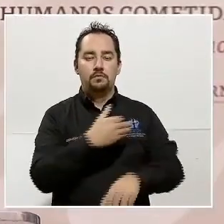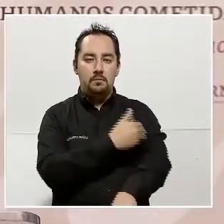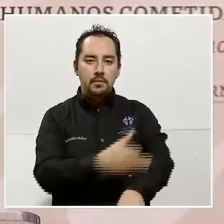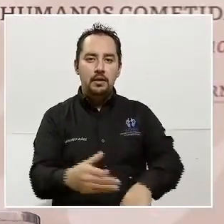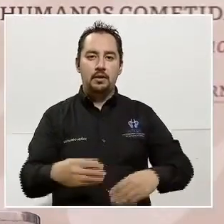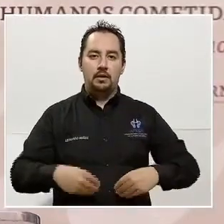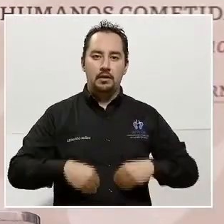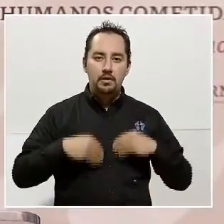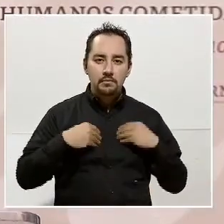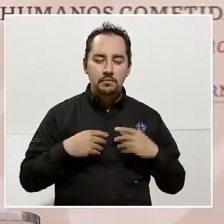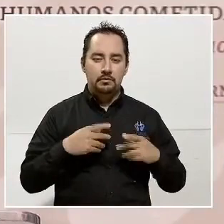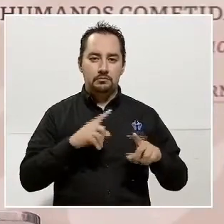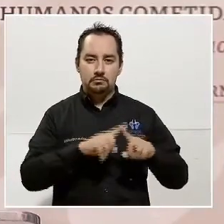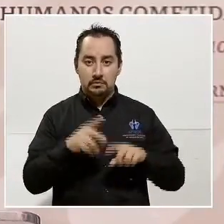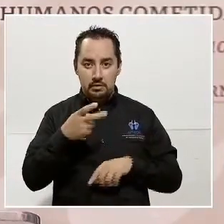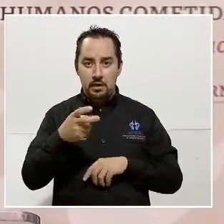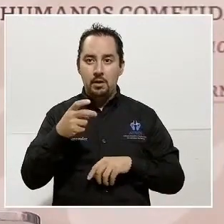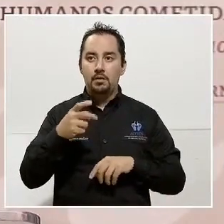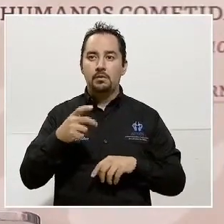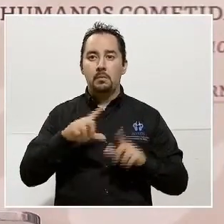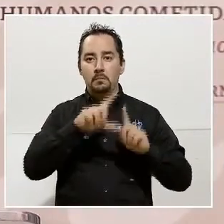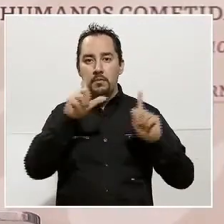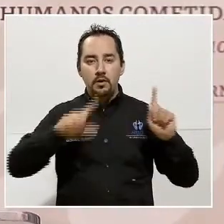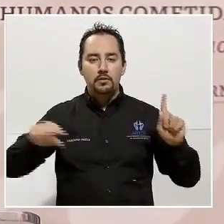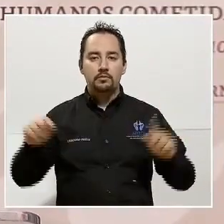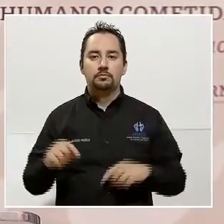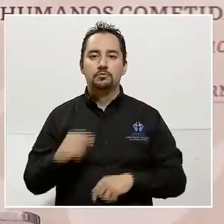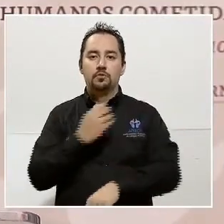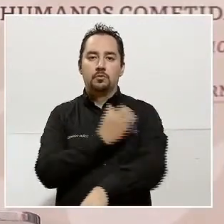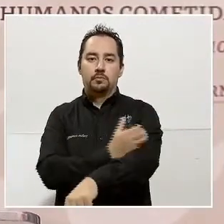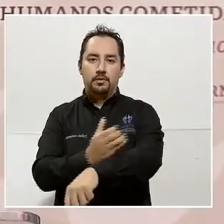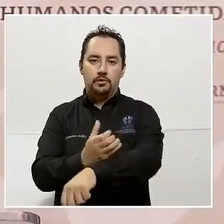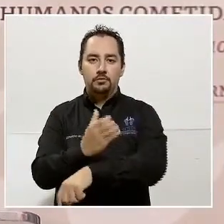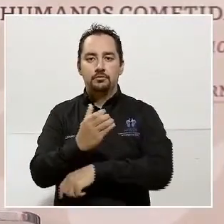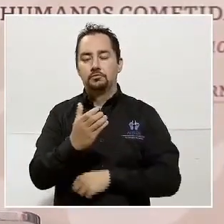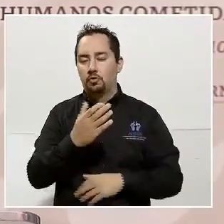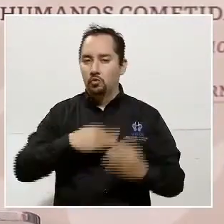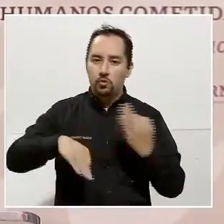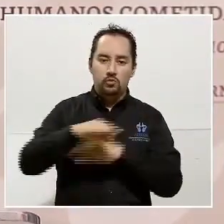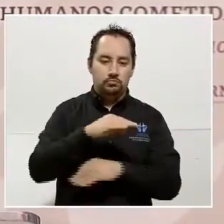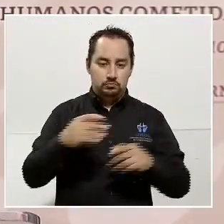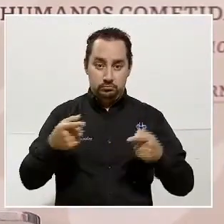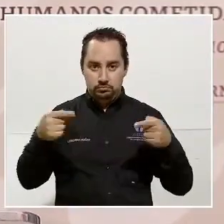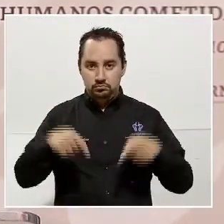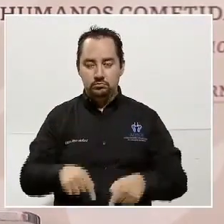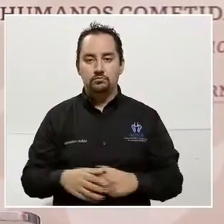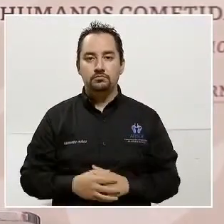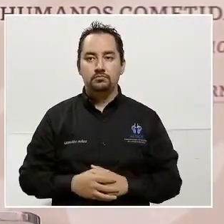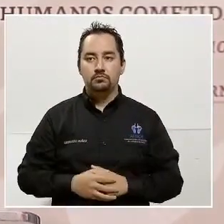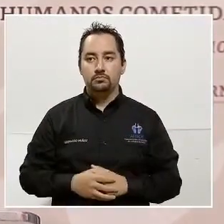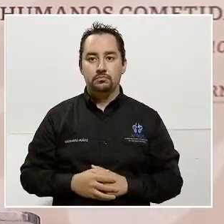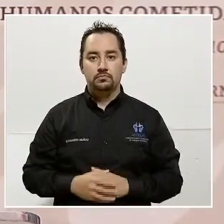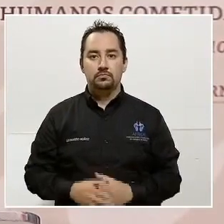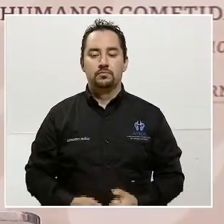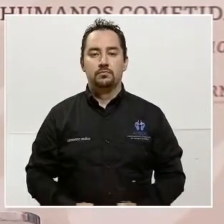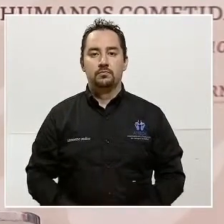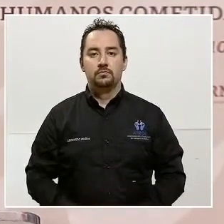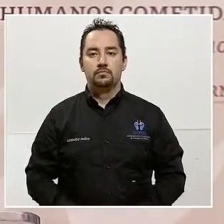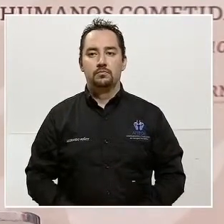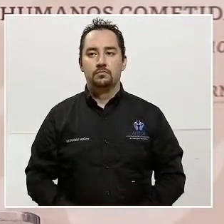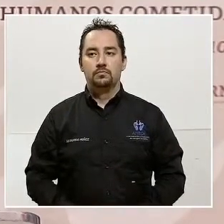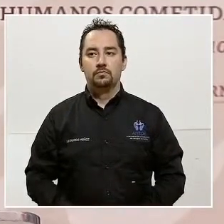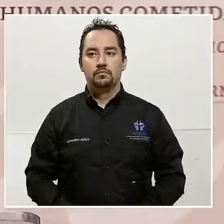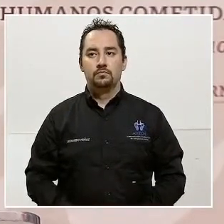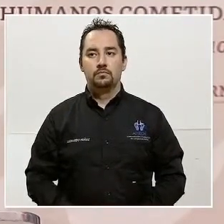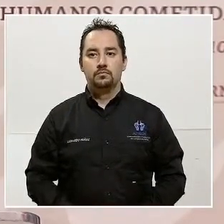diferentes lugares del país, compañeros y compañeras presentes. En este lugar,